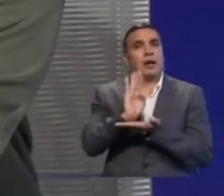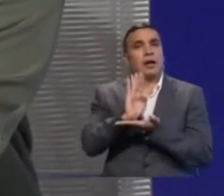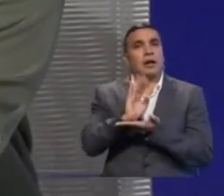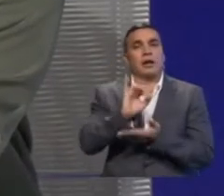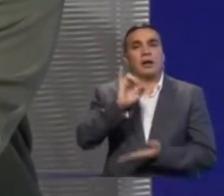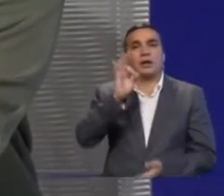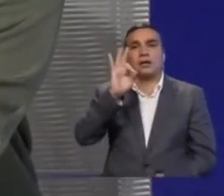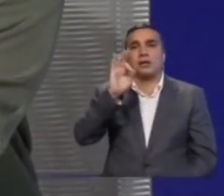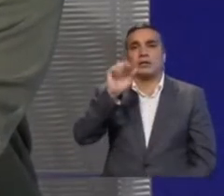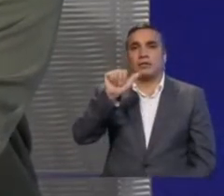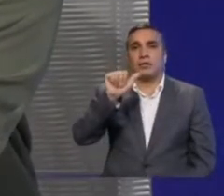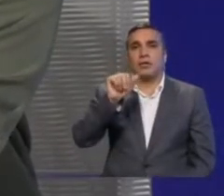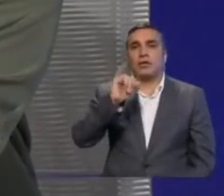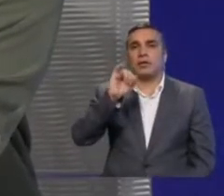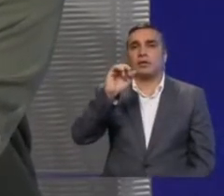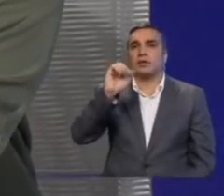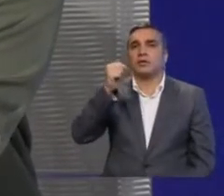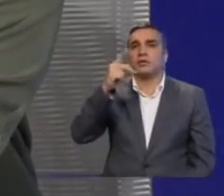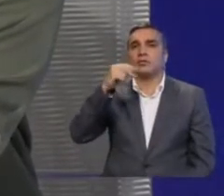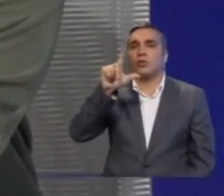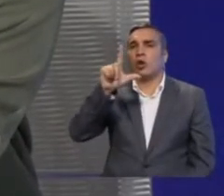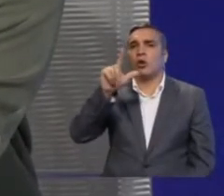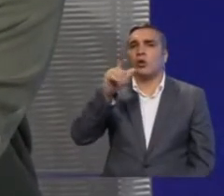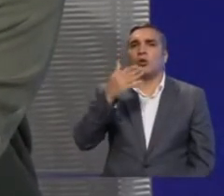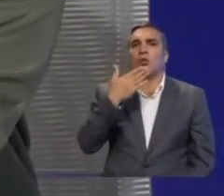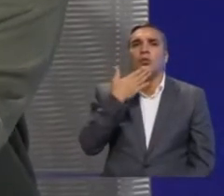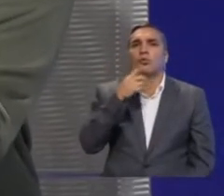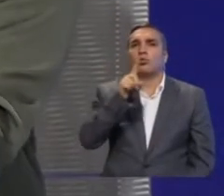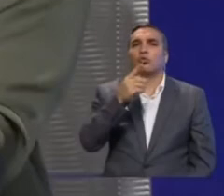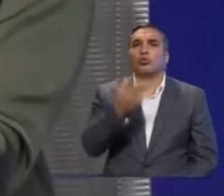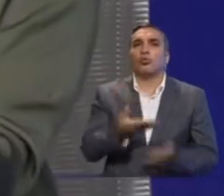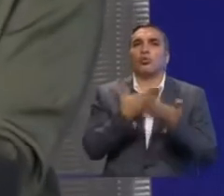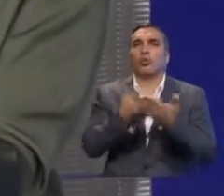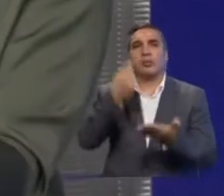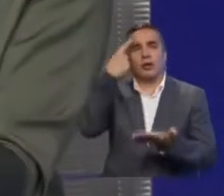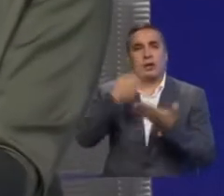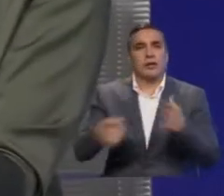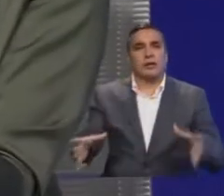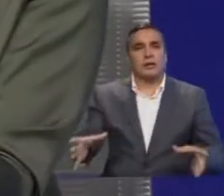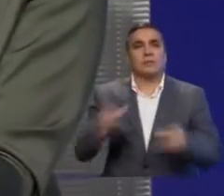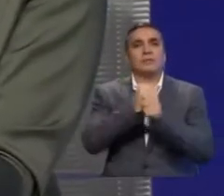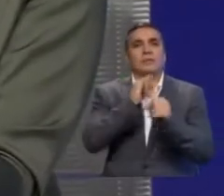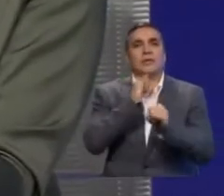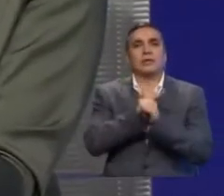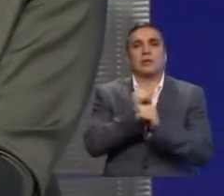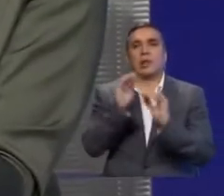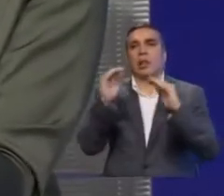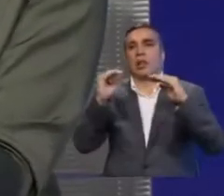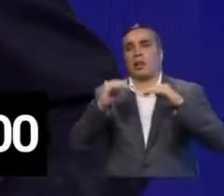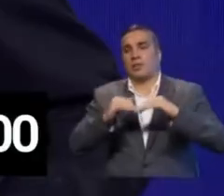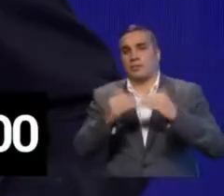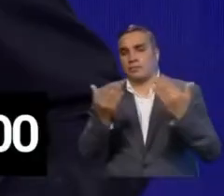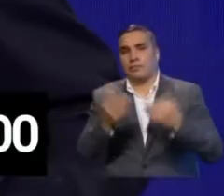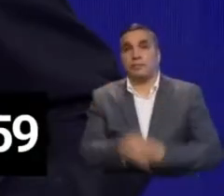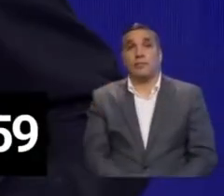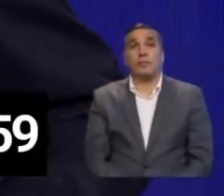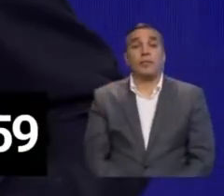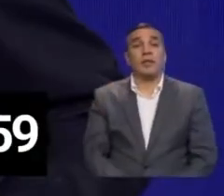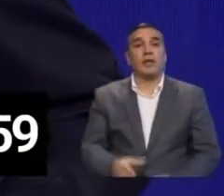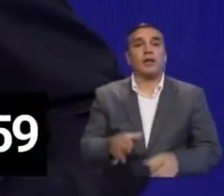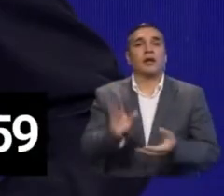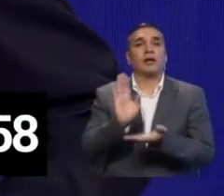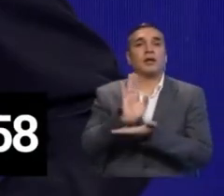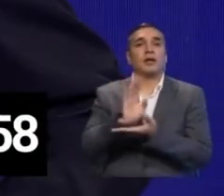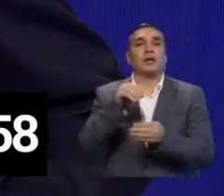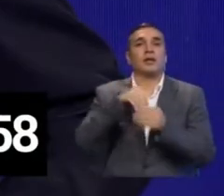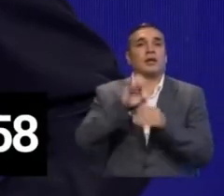ISFA e ISPOL? ¿Cuál es su propuesta para rescatar a estas instituciones? La seguridad social en